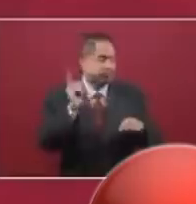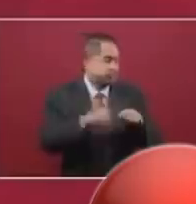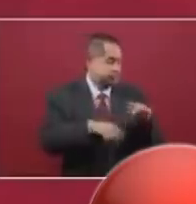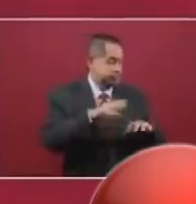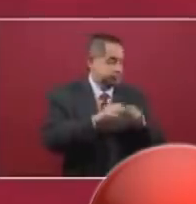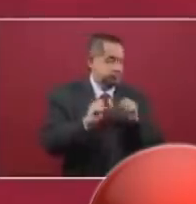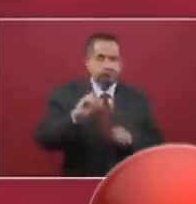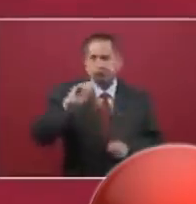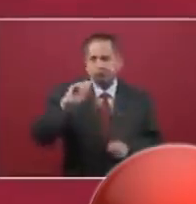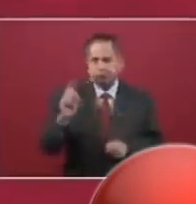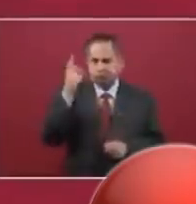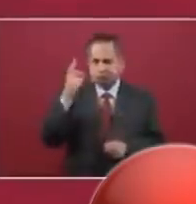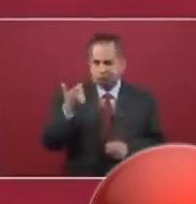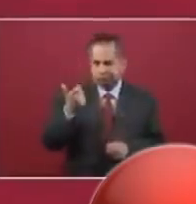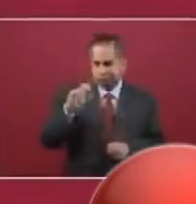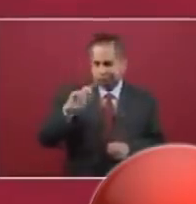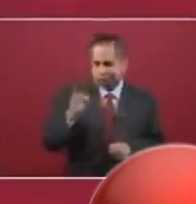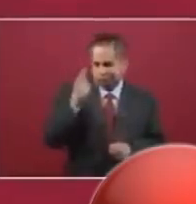decomisa dólares,